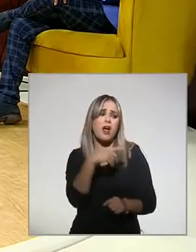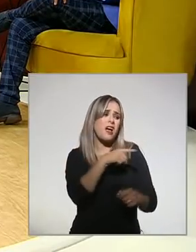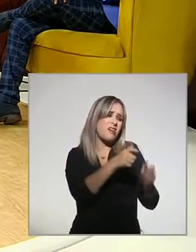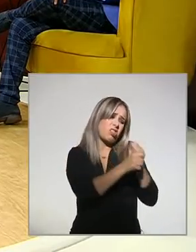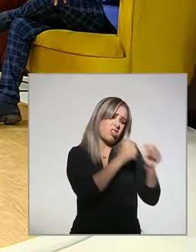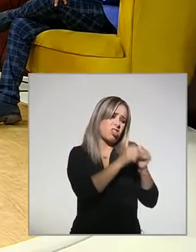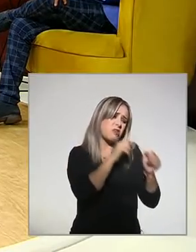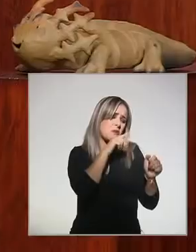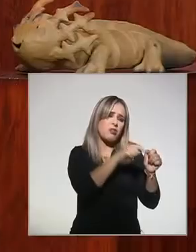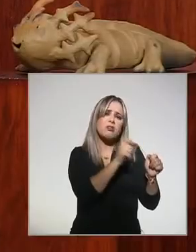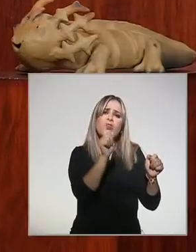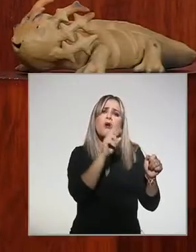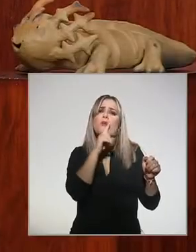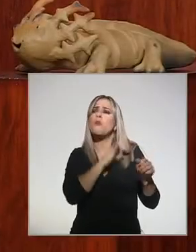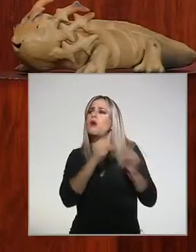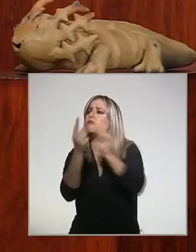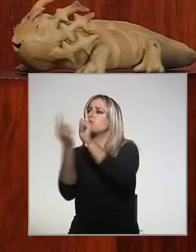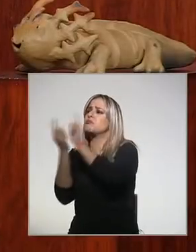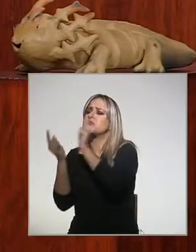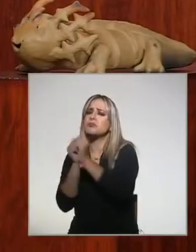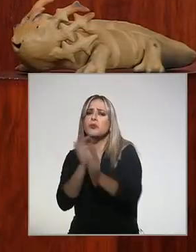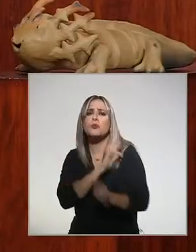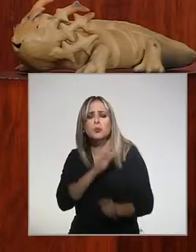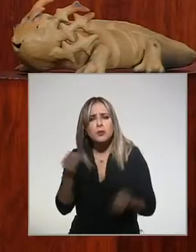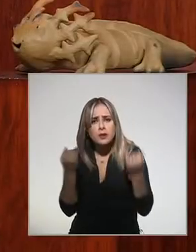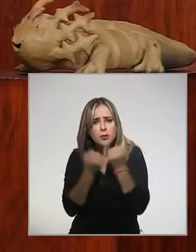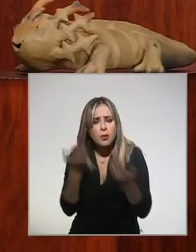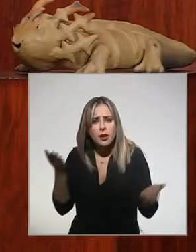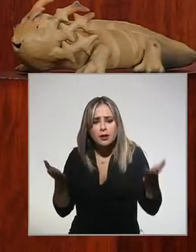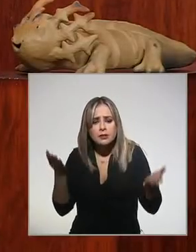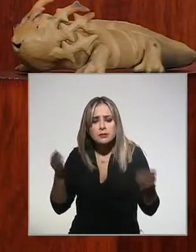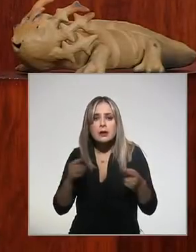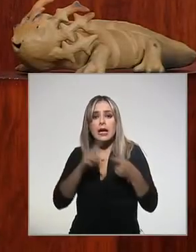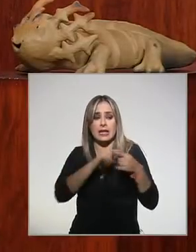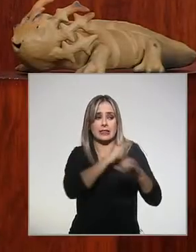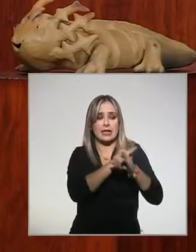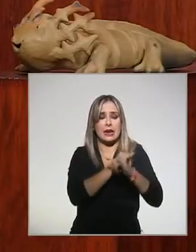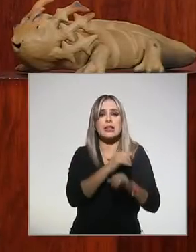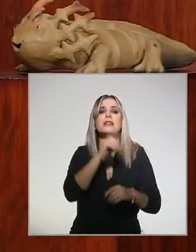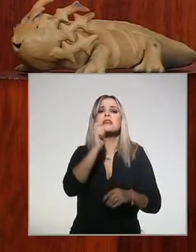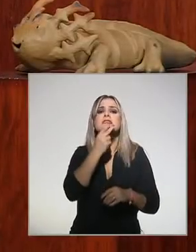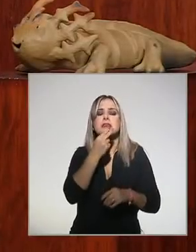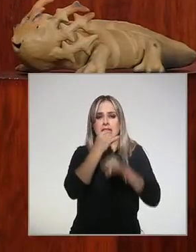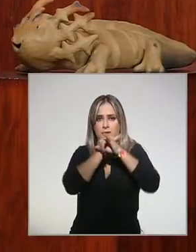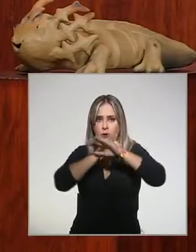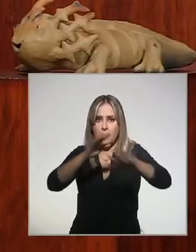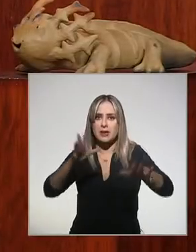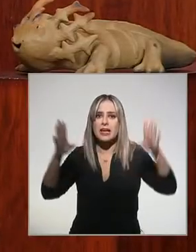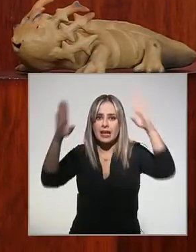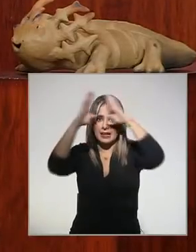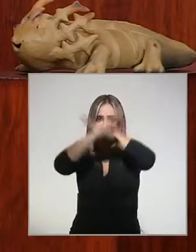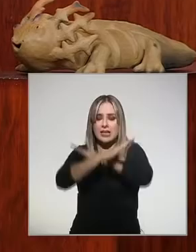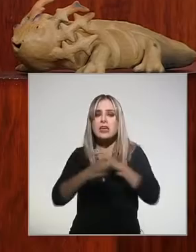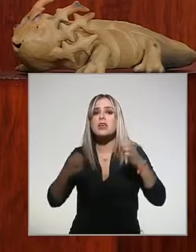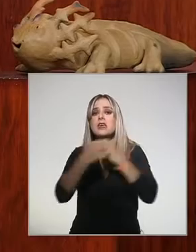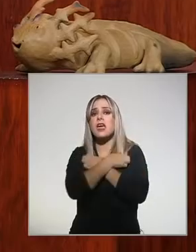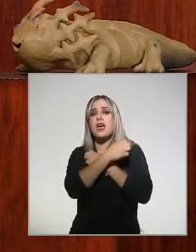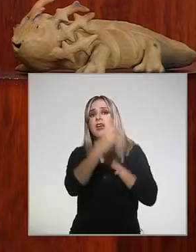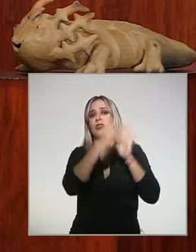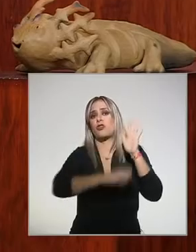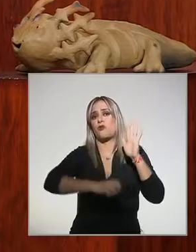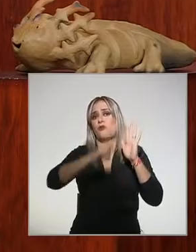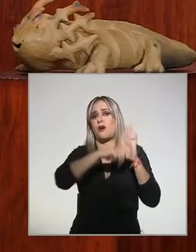porque los medios de comunicación sirven básicamente para tres cosas: informar, entretener y educar, ¿no? Que a veces es